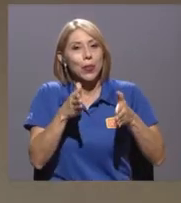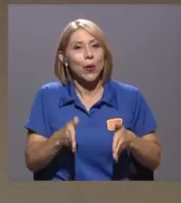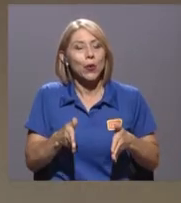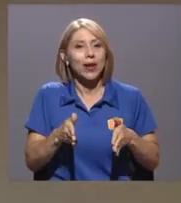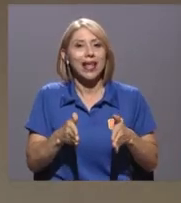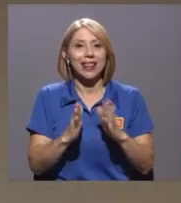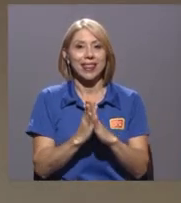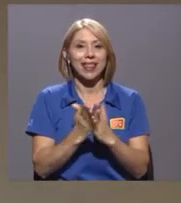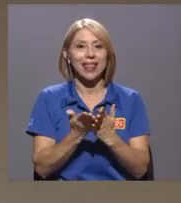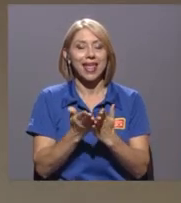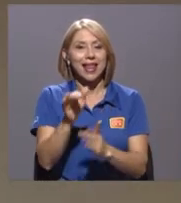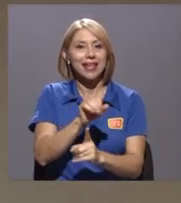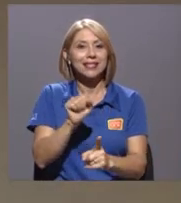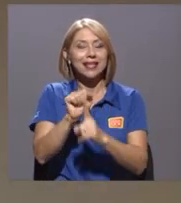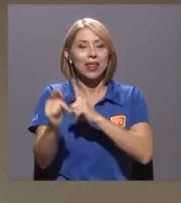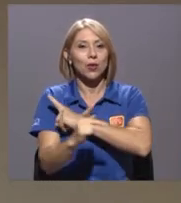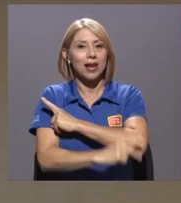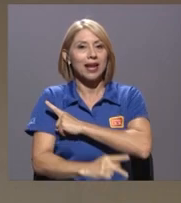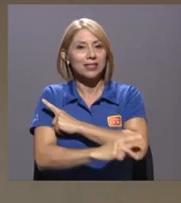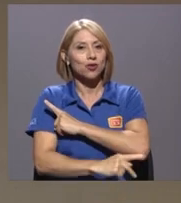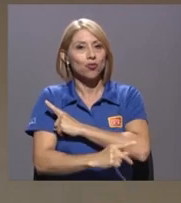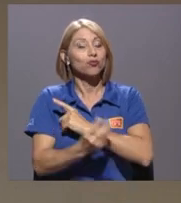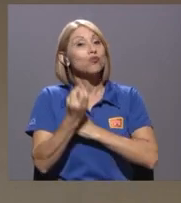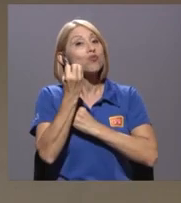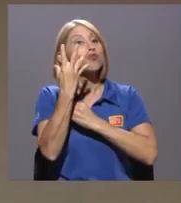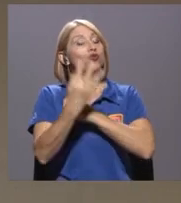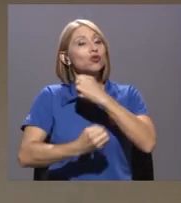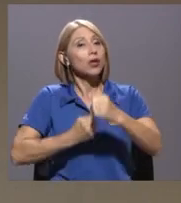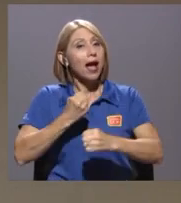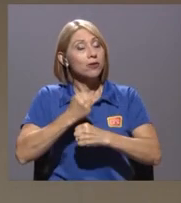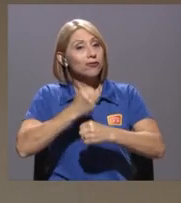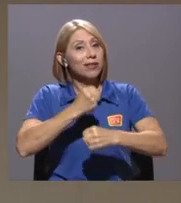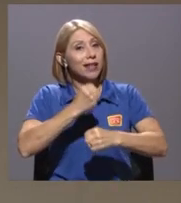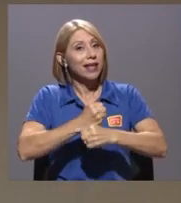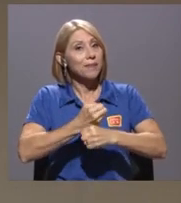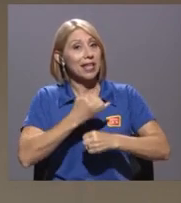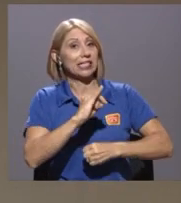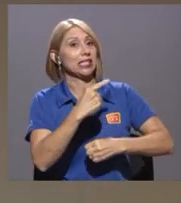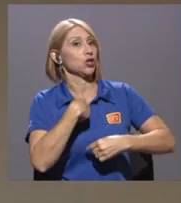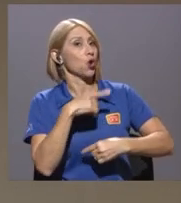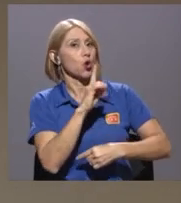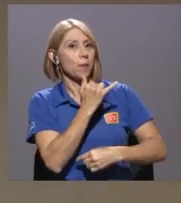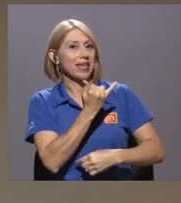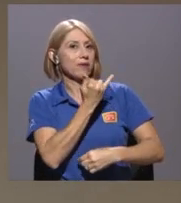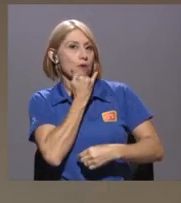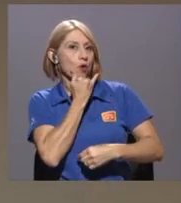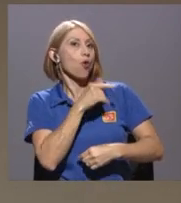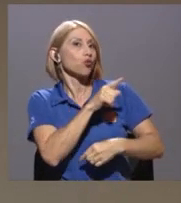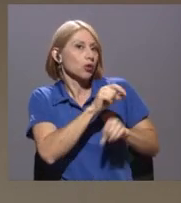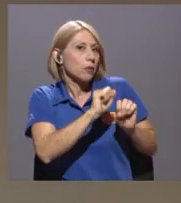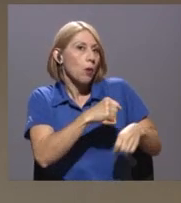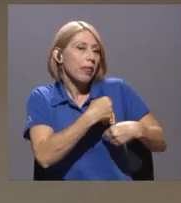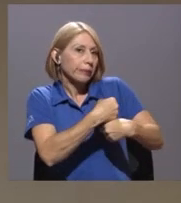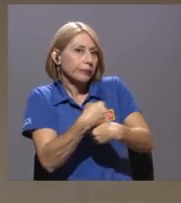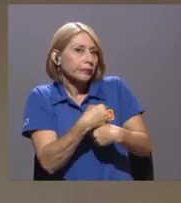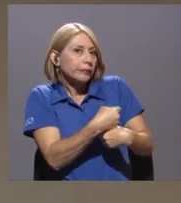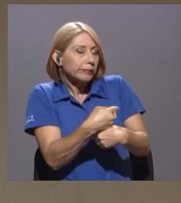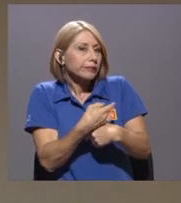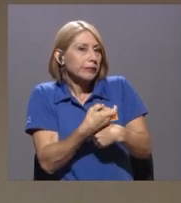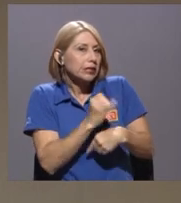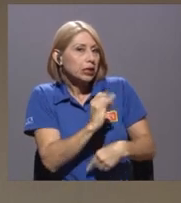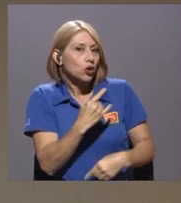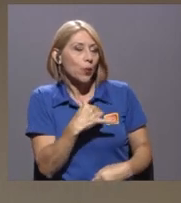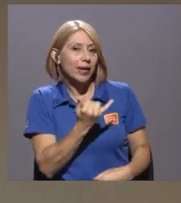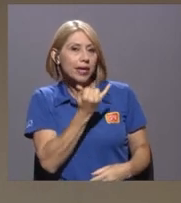tuvo por muchos años y que si yo no me equivoco y donde él corría me en eso y en otras cosas y